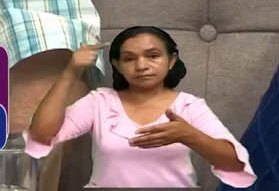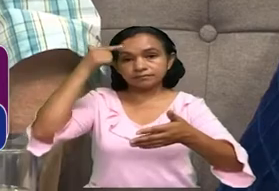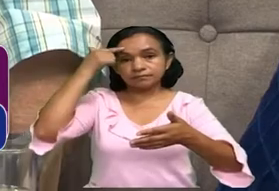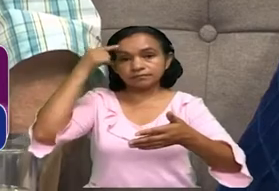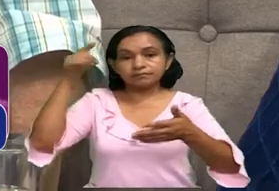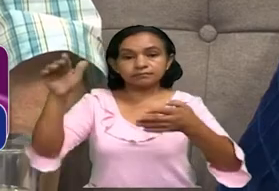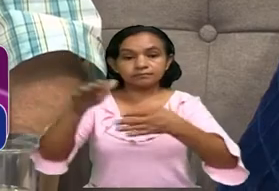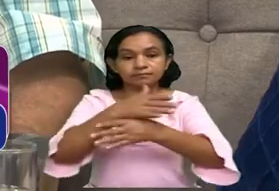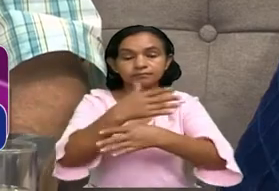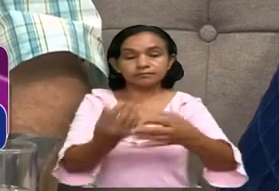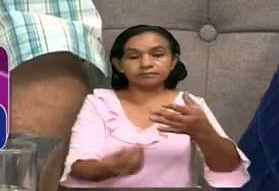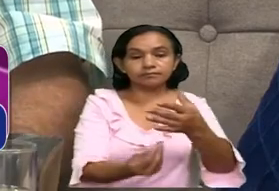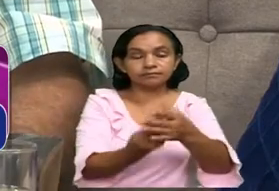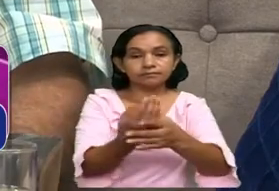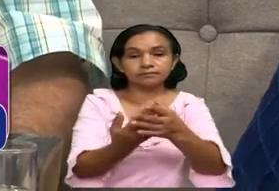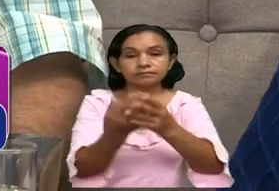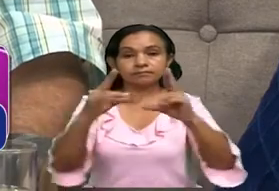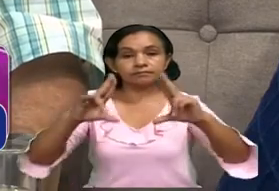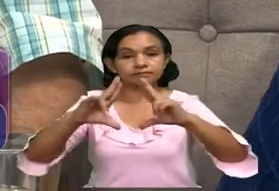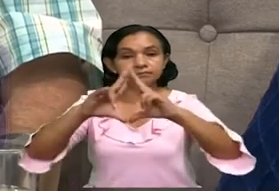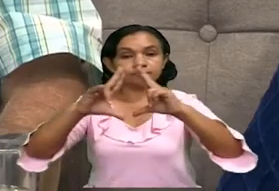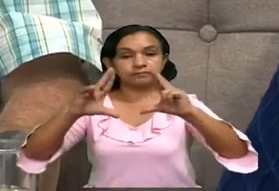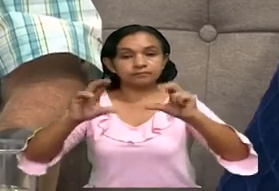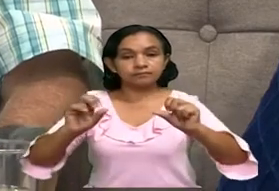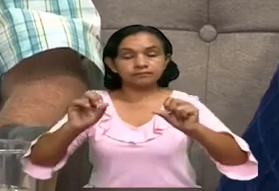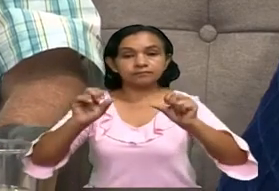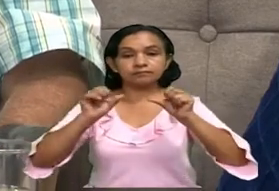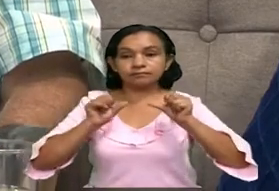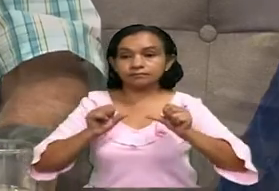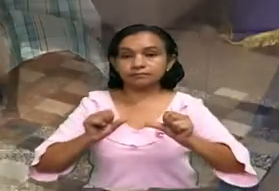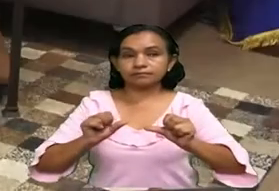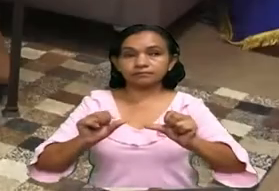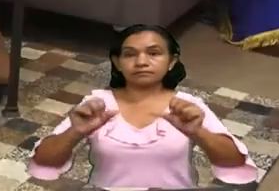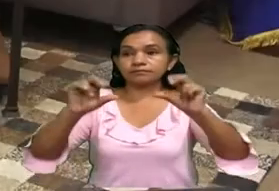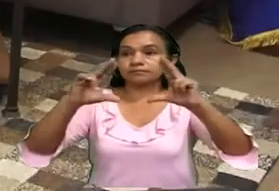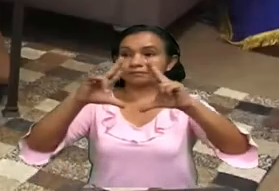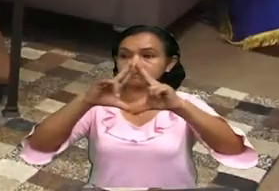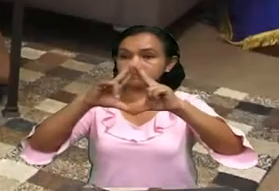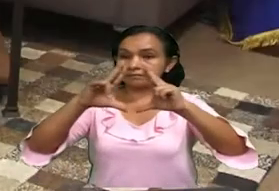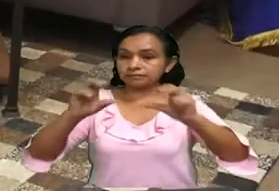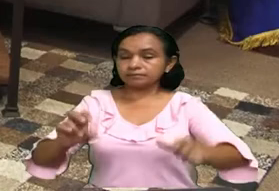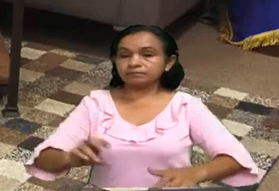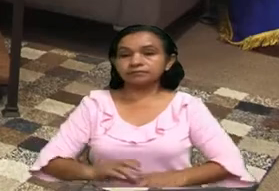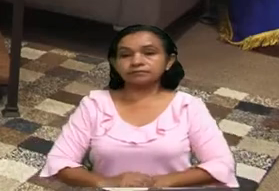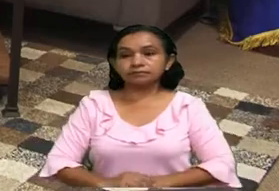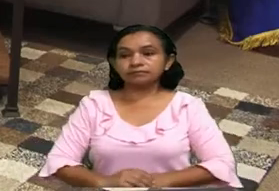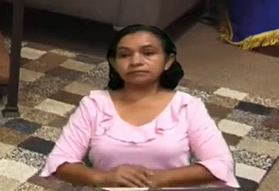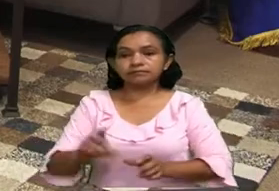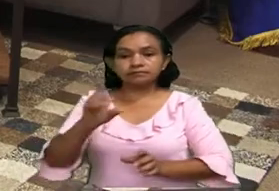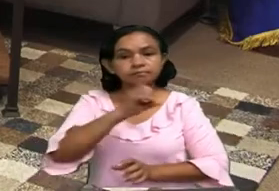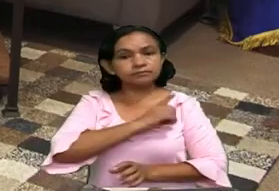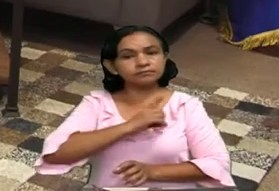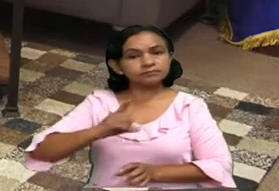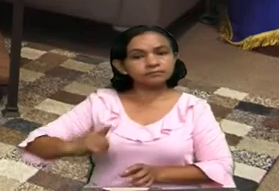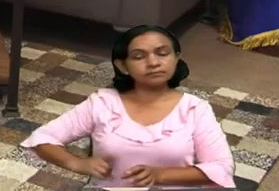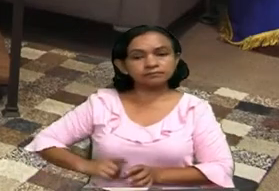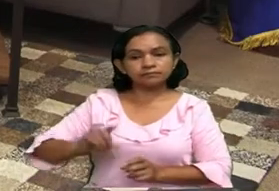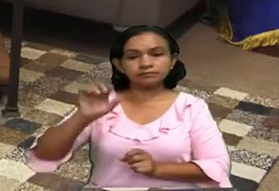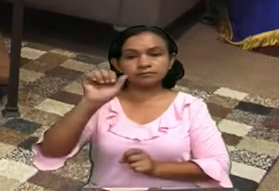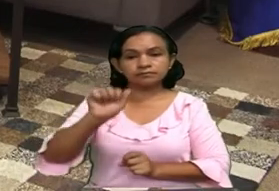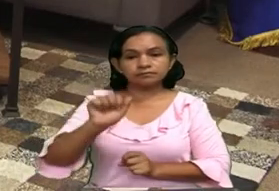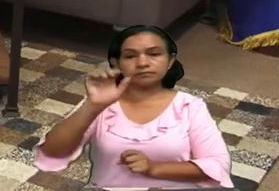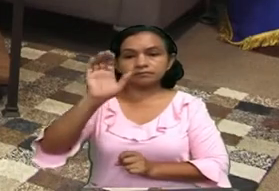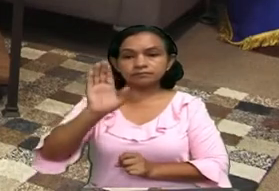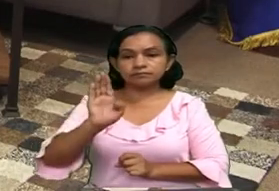los productores nicaragüenses para sacar adelante a nuestro país. Diputado, en principio, en una especie de ABC, si nos